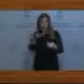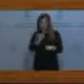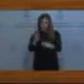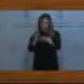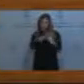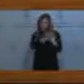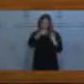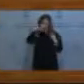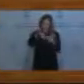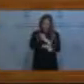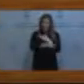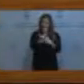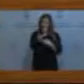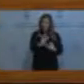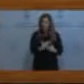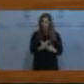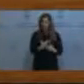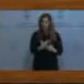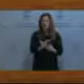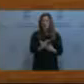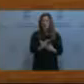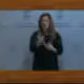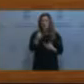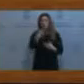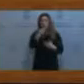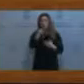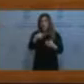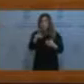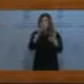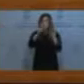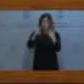estudiado y que a la hora de calcular esa